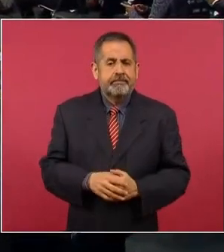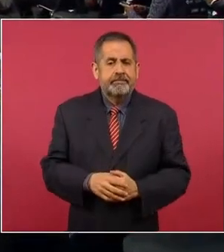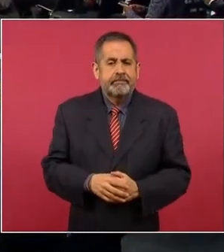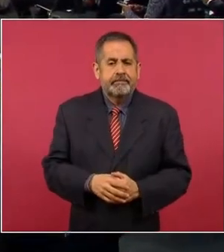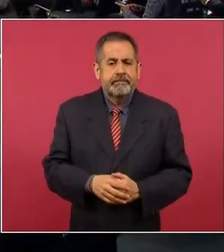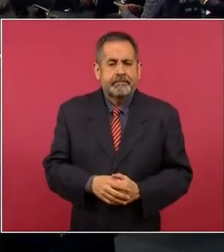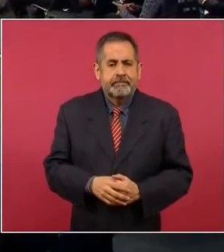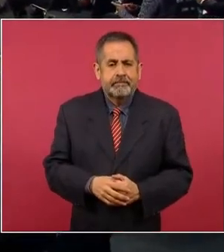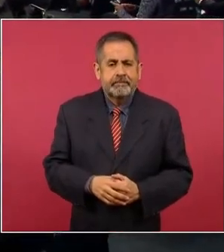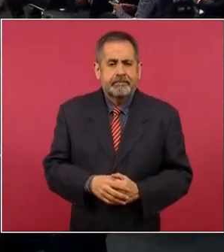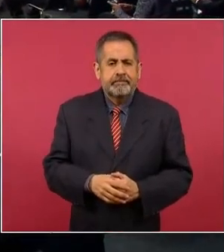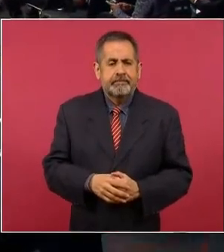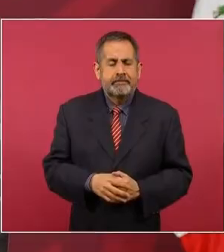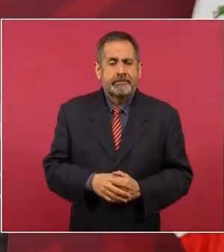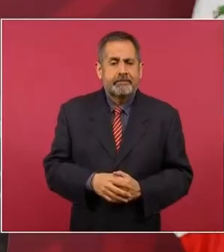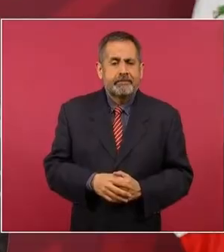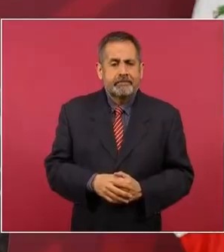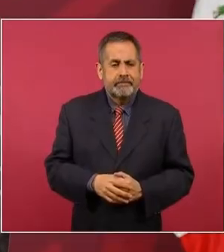la